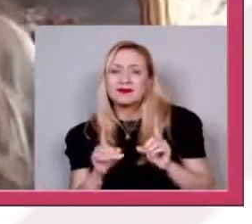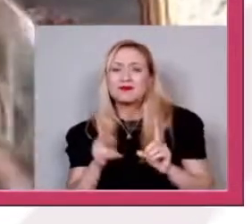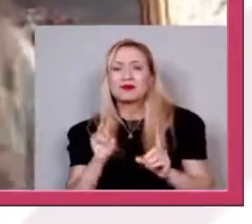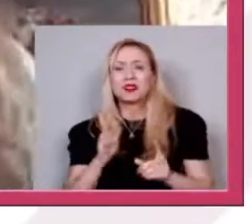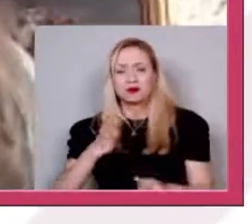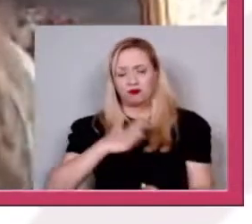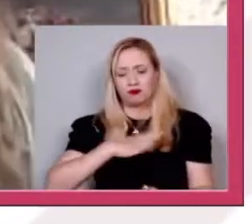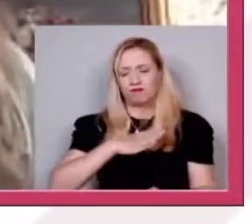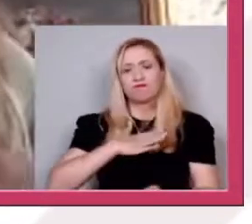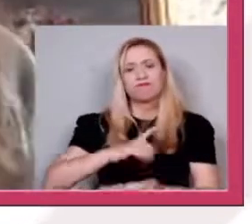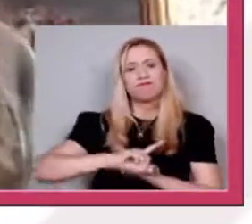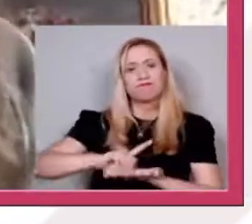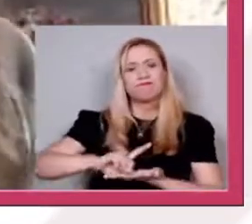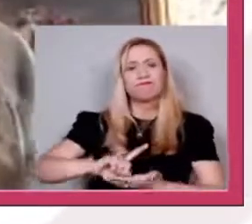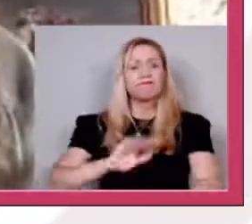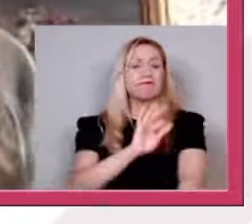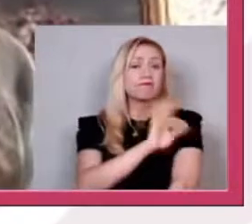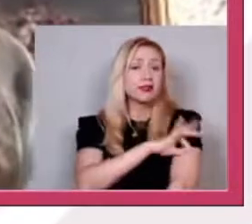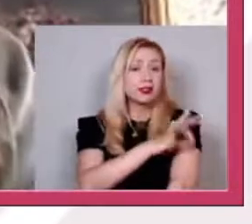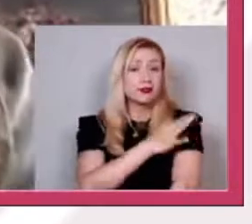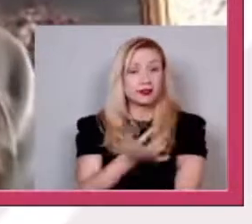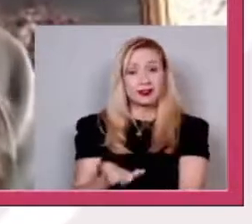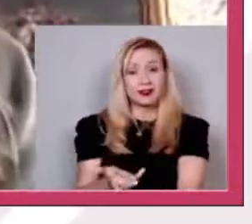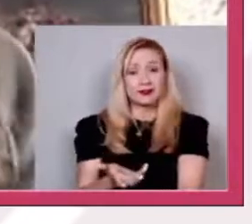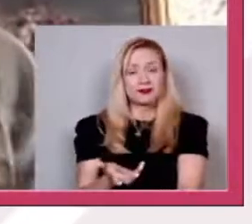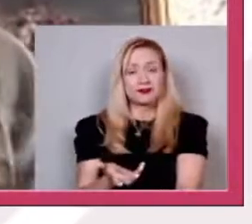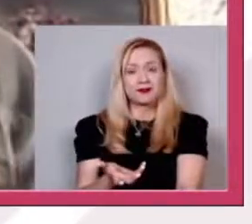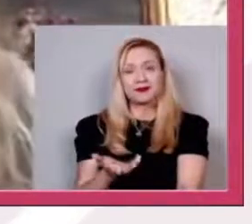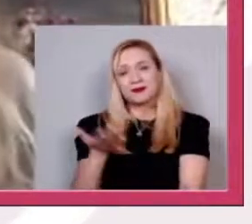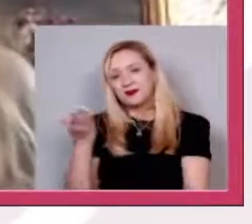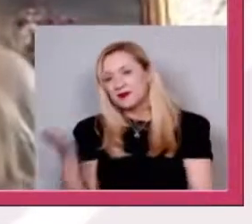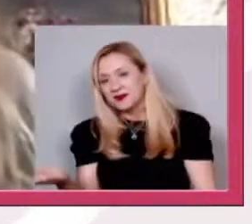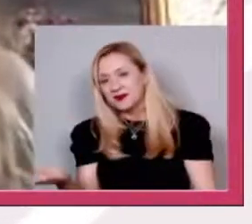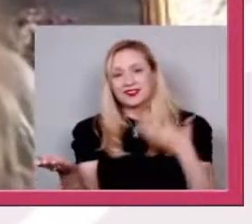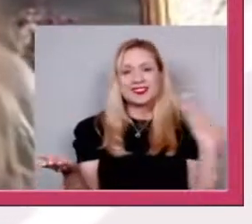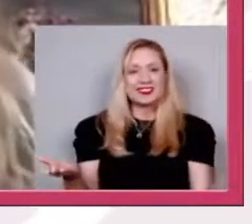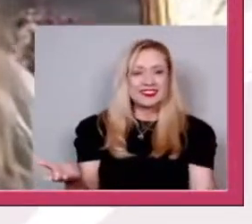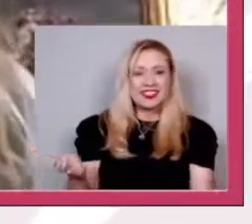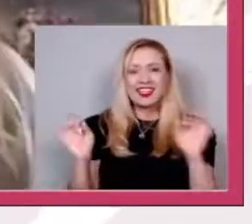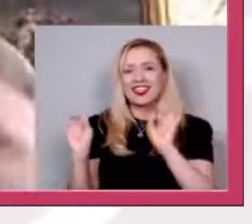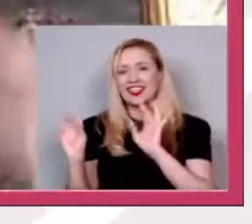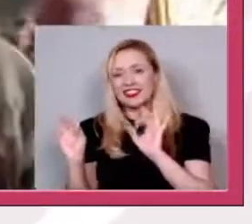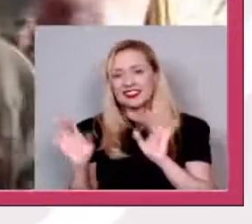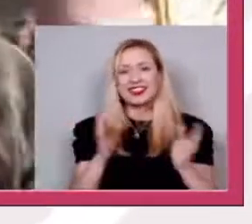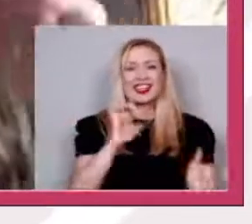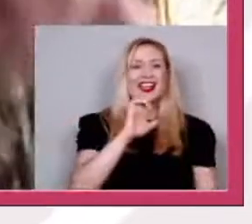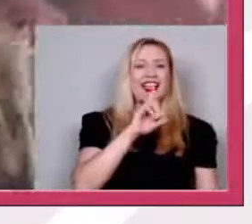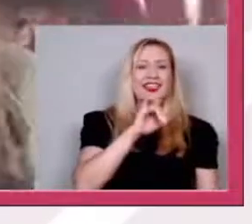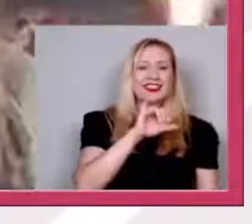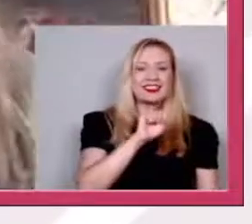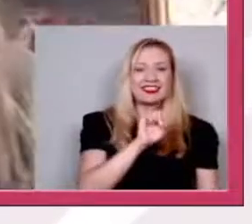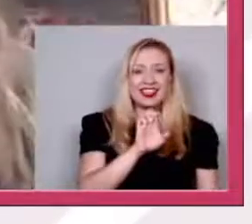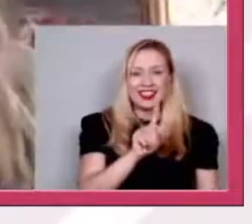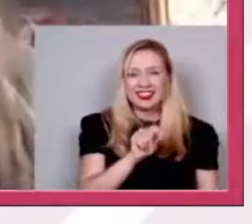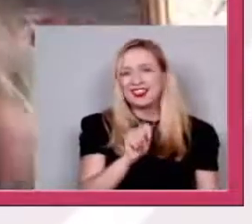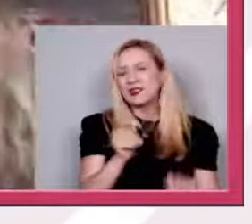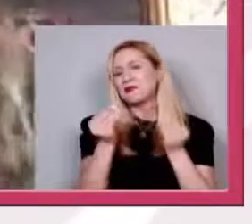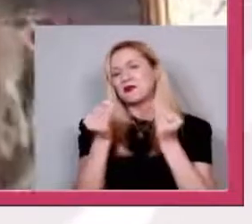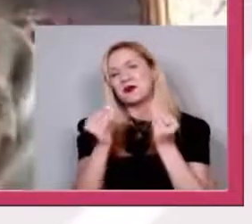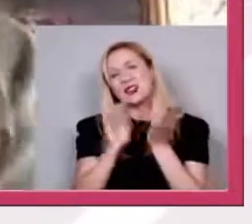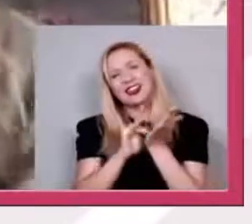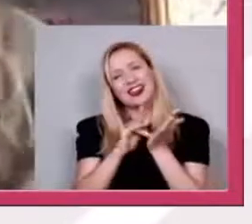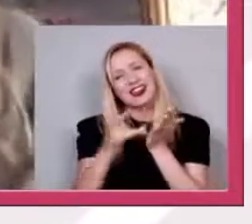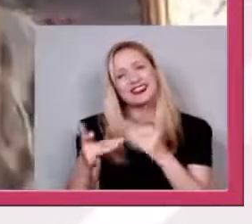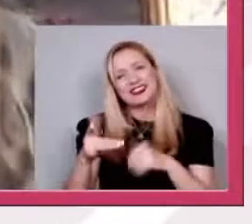¿no? Lo que es la vacuna. Angelita, Elisette, pues como siempre en Espacio Diverso, se nos va el tiempo como agua.